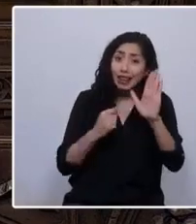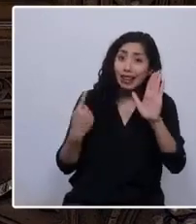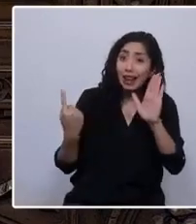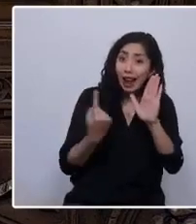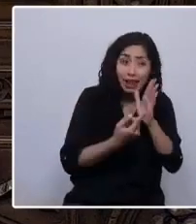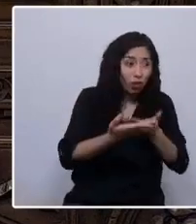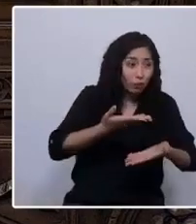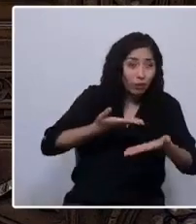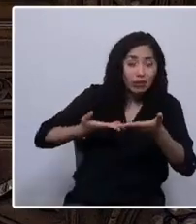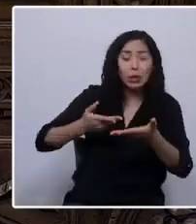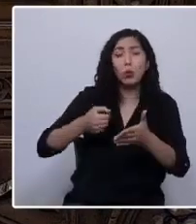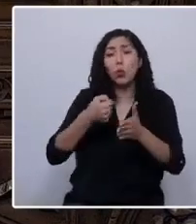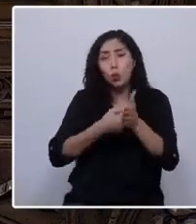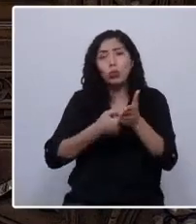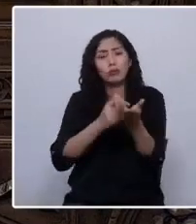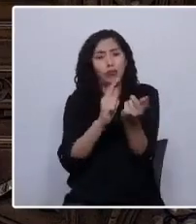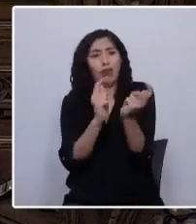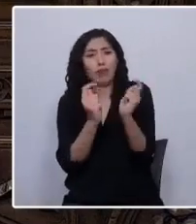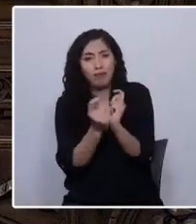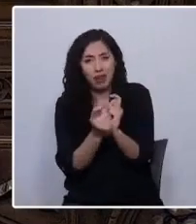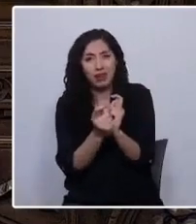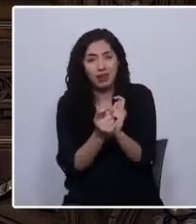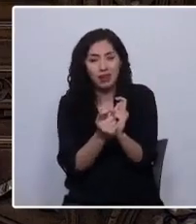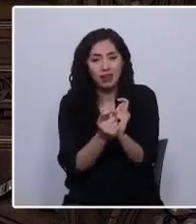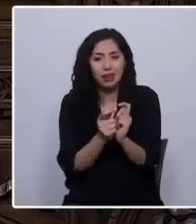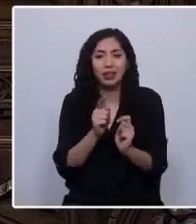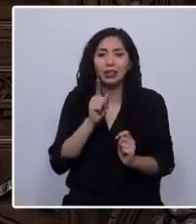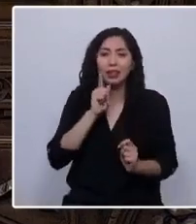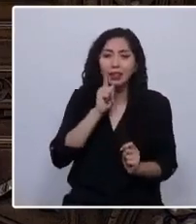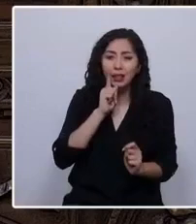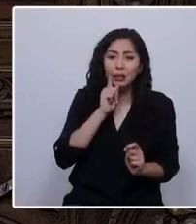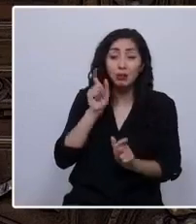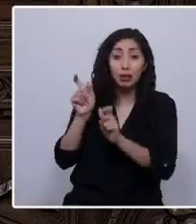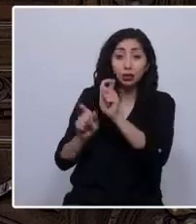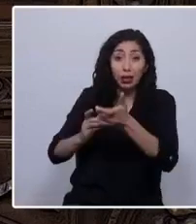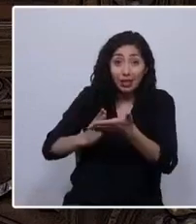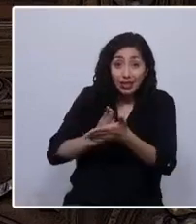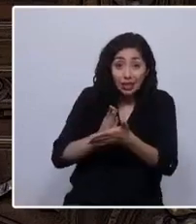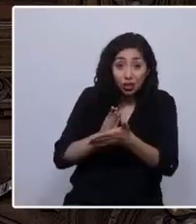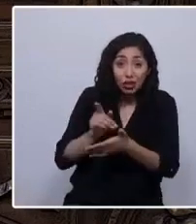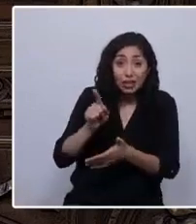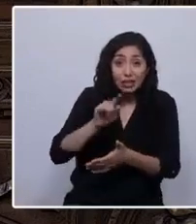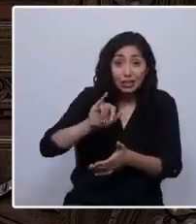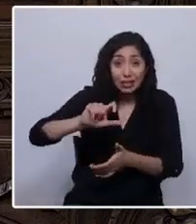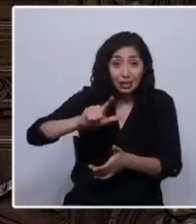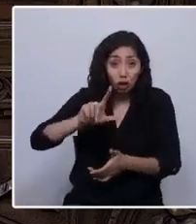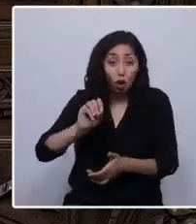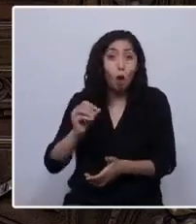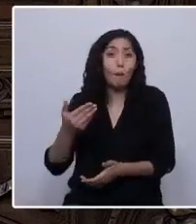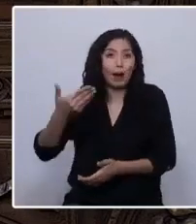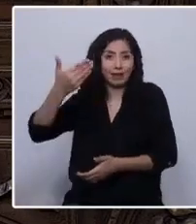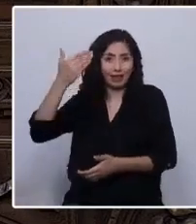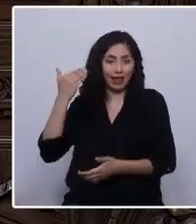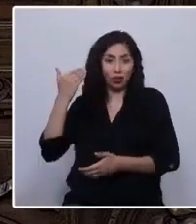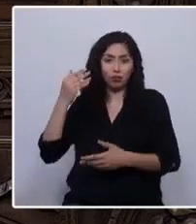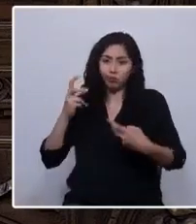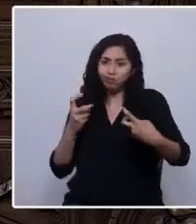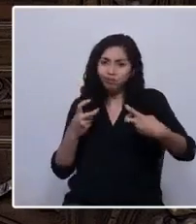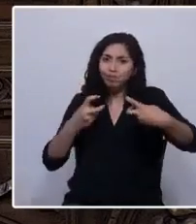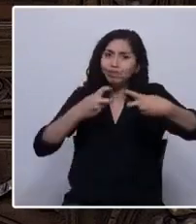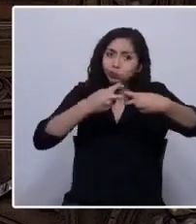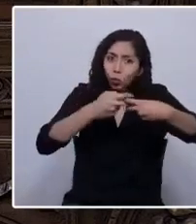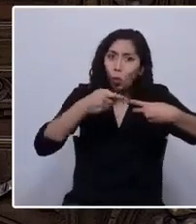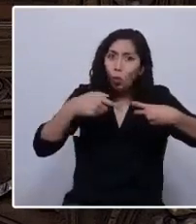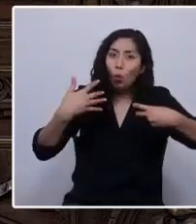convivencia. Lo hicieron los mutualistas de inicio del siglo pasado. El sindicalismo, que irrumpió con